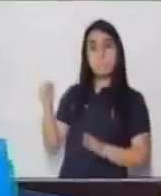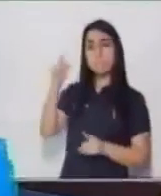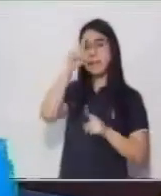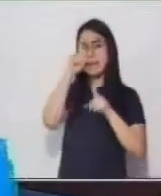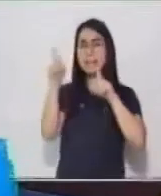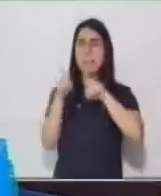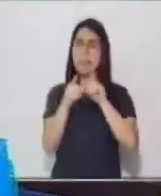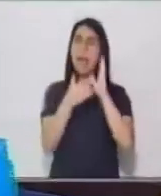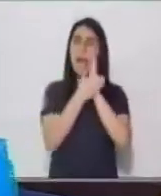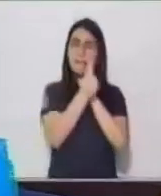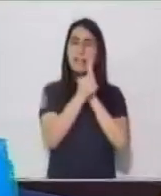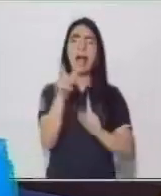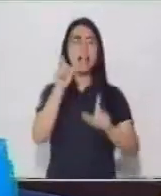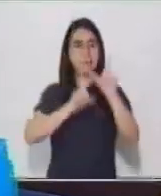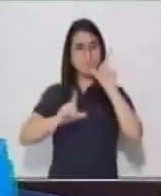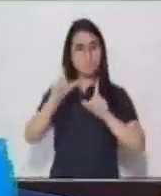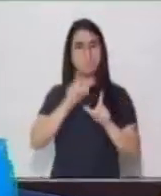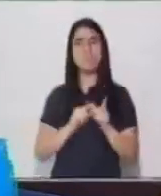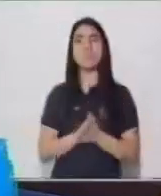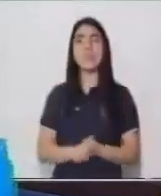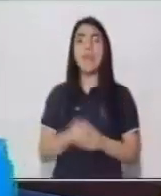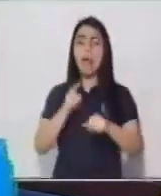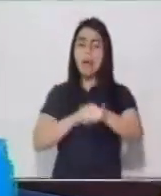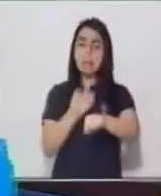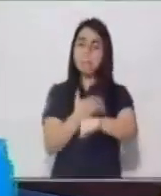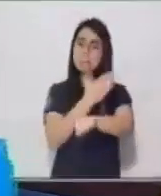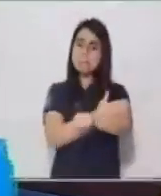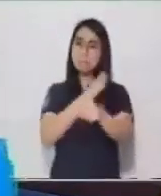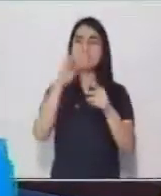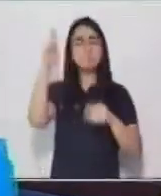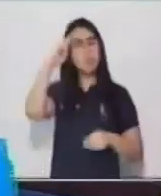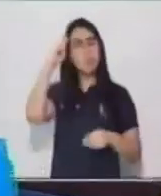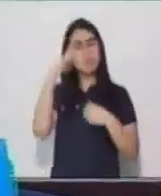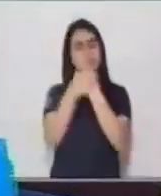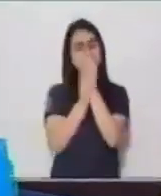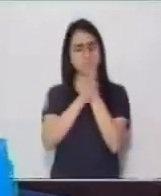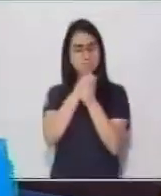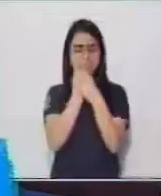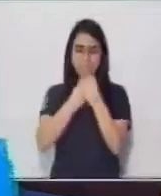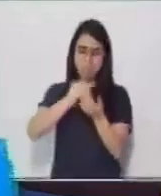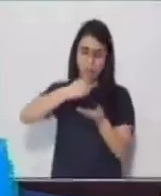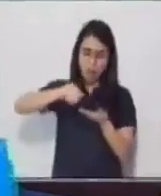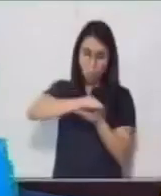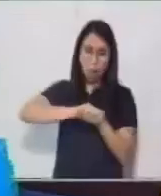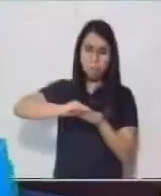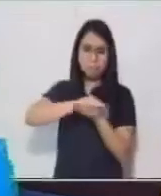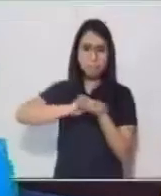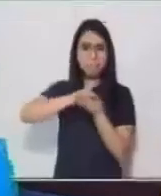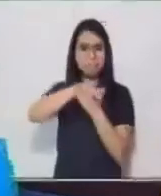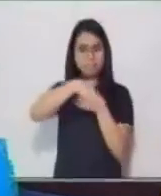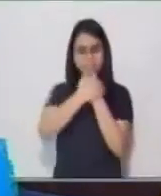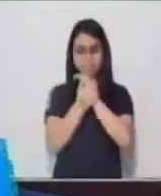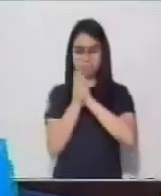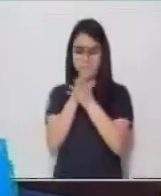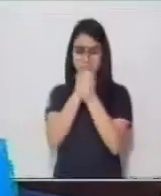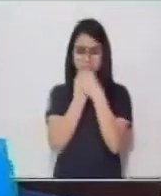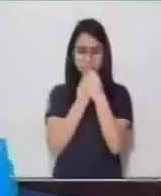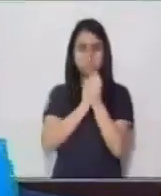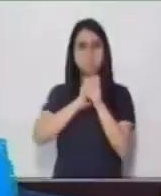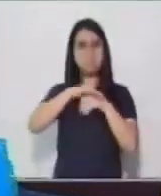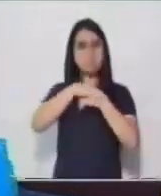y la habilidad lingüística. Antes de iniciar, te recomiendo lavar constantemente las manos con abundante agua y jabón.